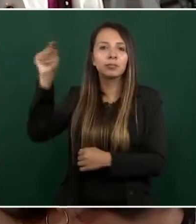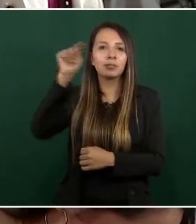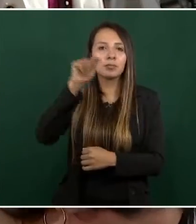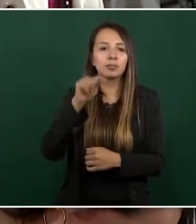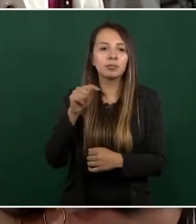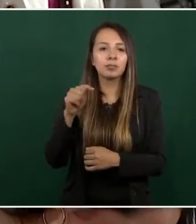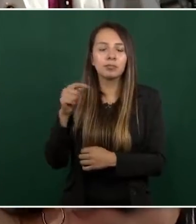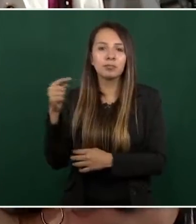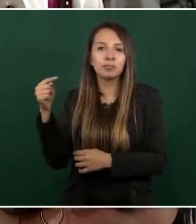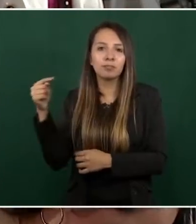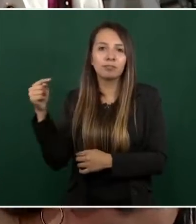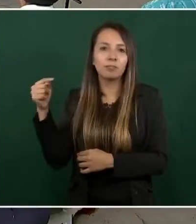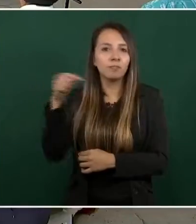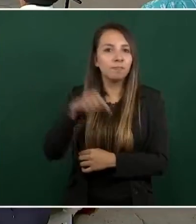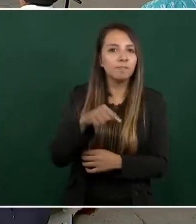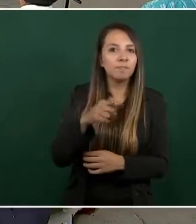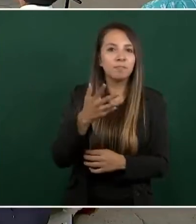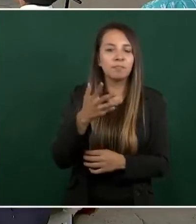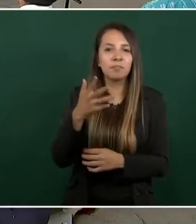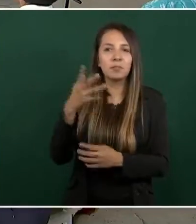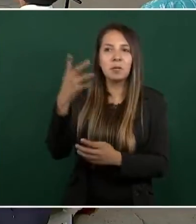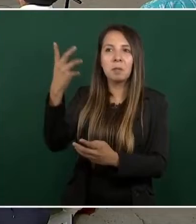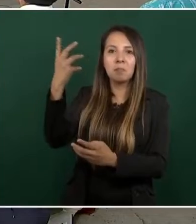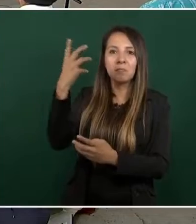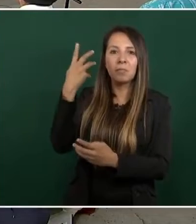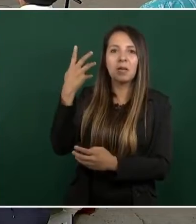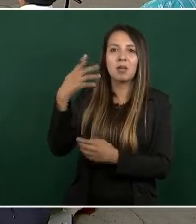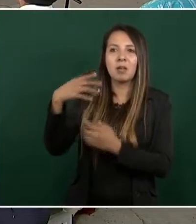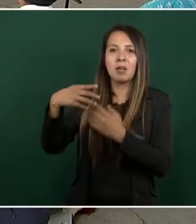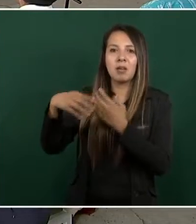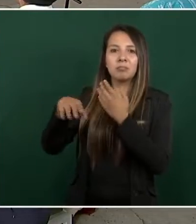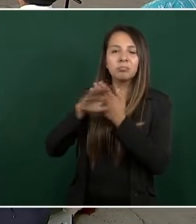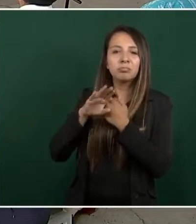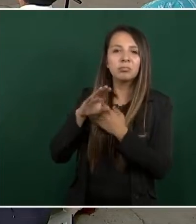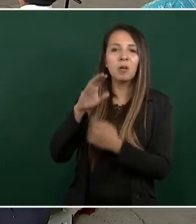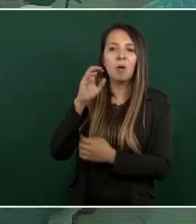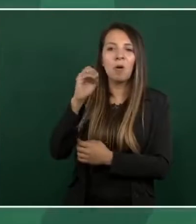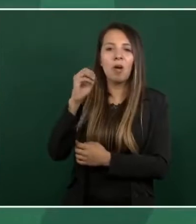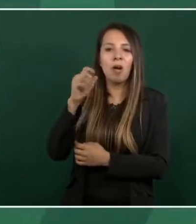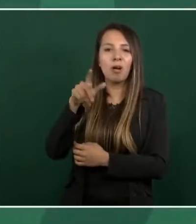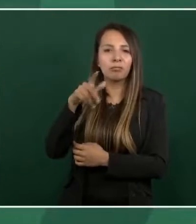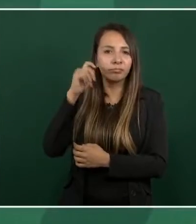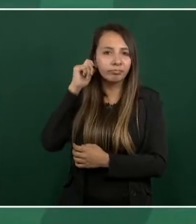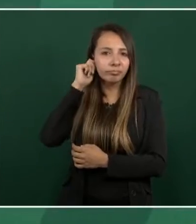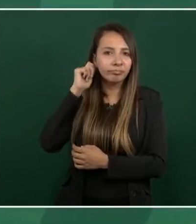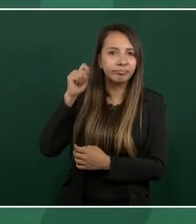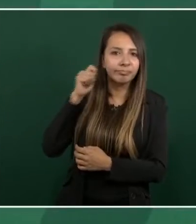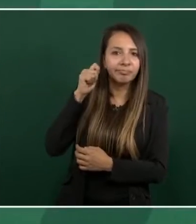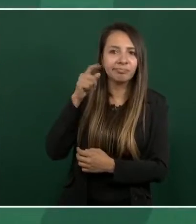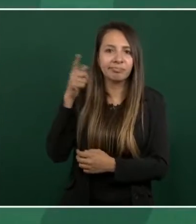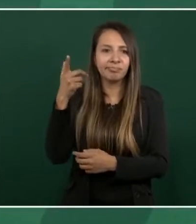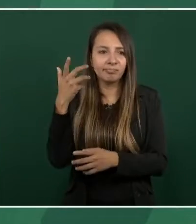nos vinieran a llamar la atención, que nos jalaran las orejas.